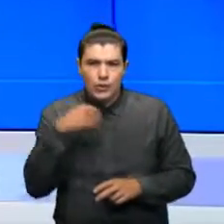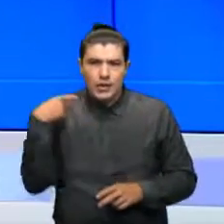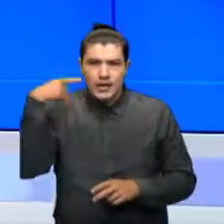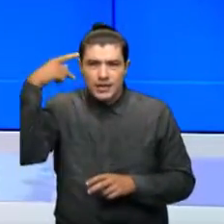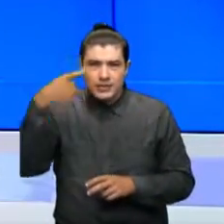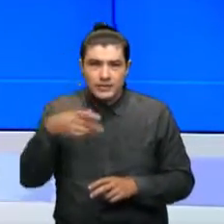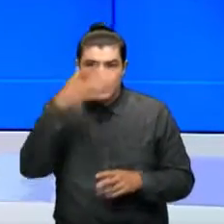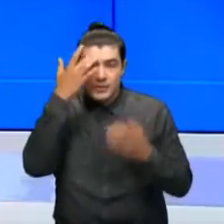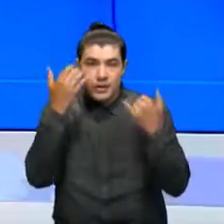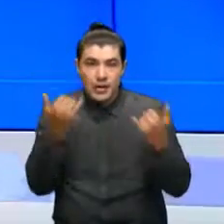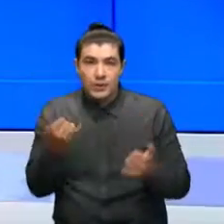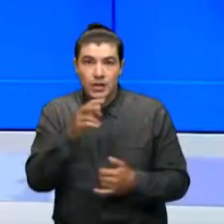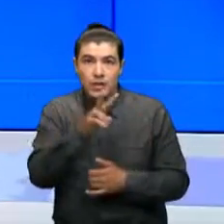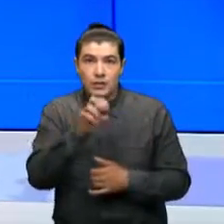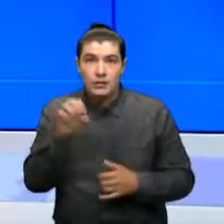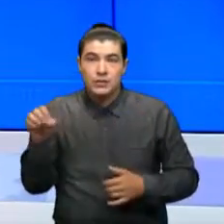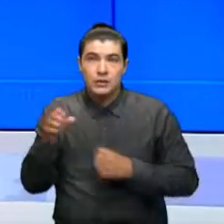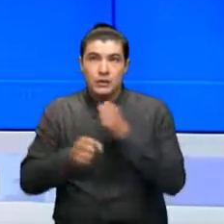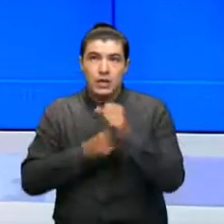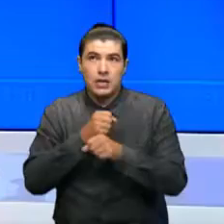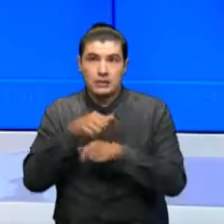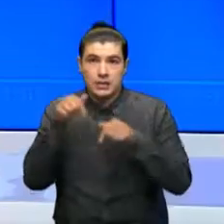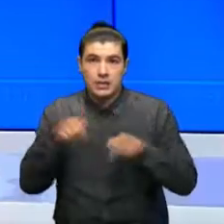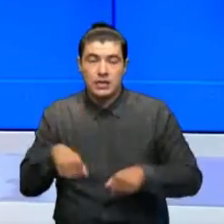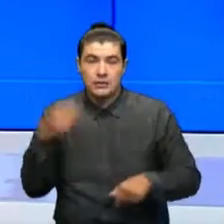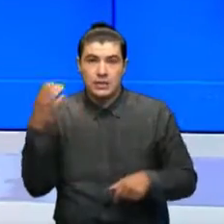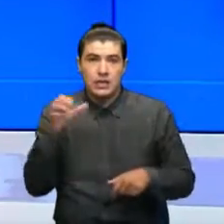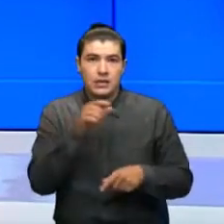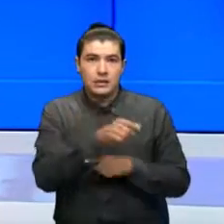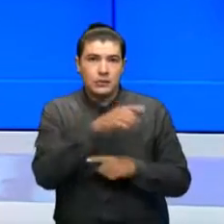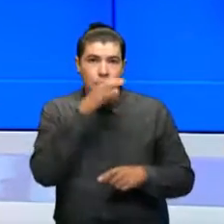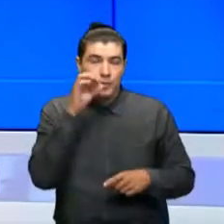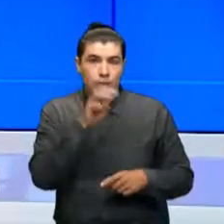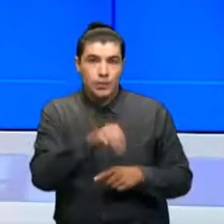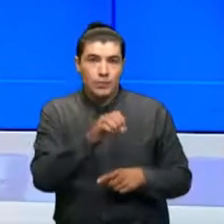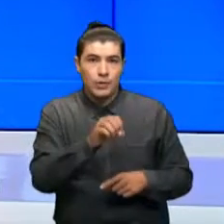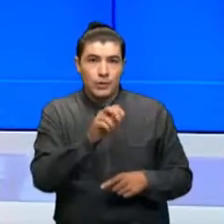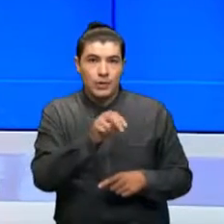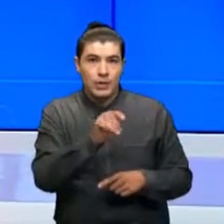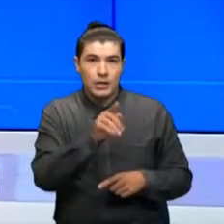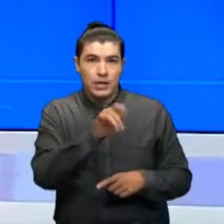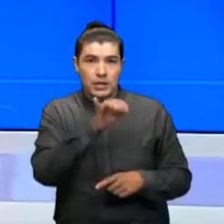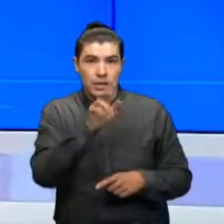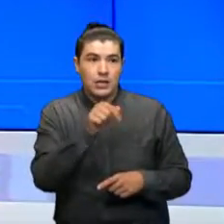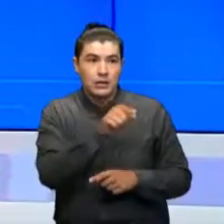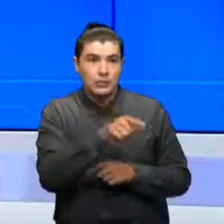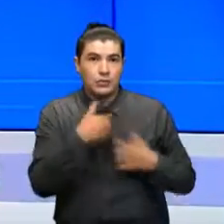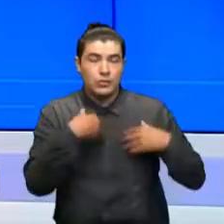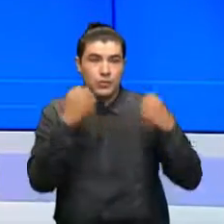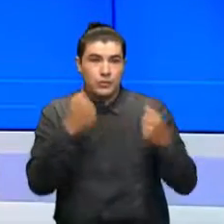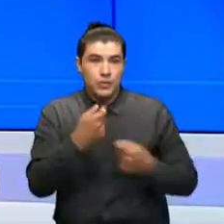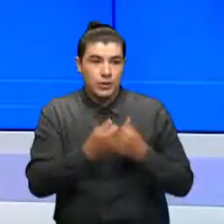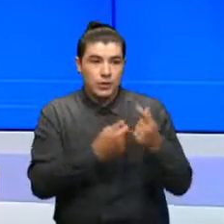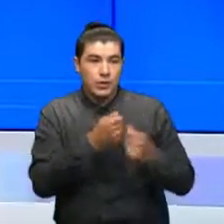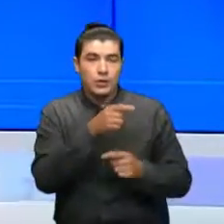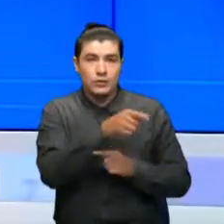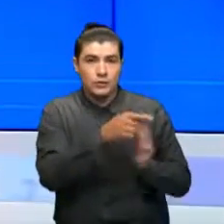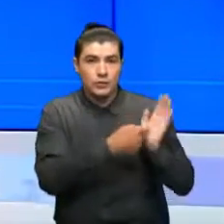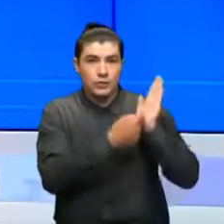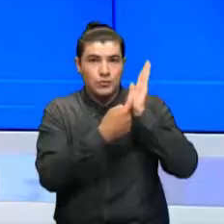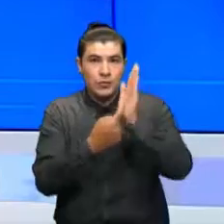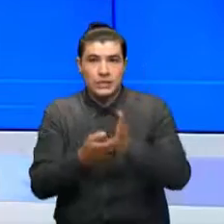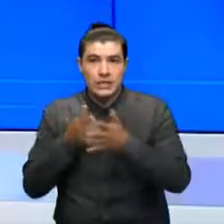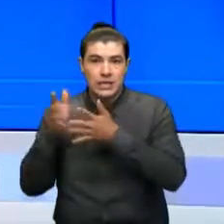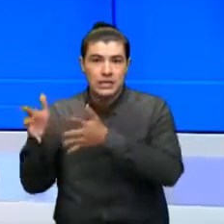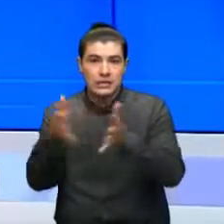del bicentenario de la independencia de nuestro país. Él creó en Moniquirá, con sus propios recursos, un museo donde muestra y enseña